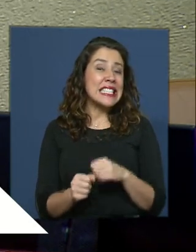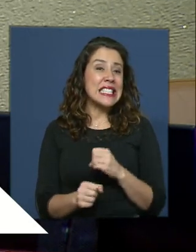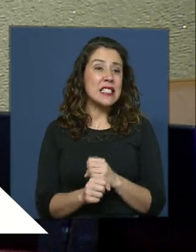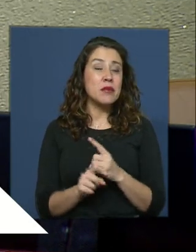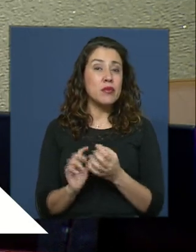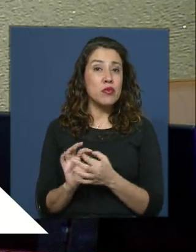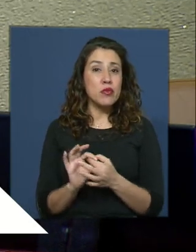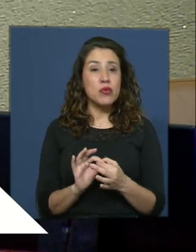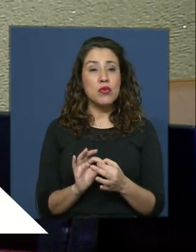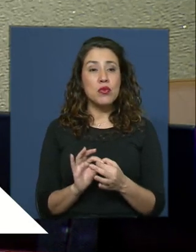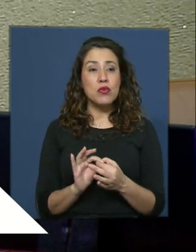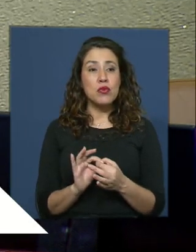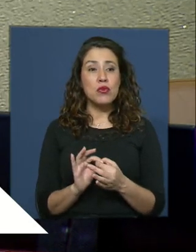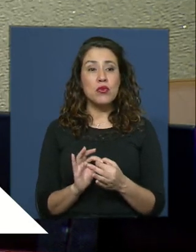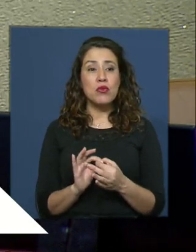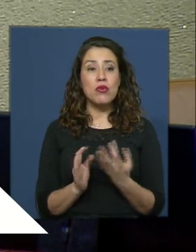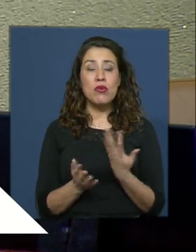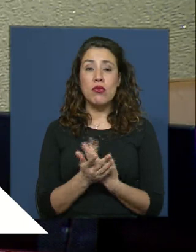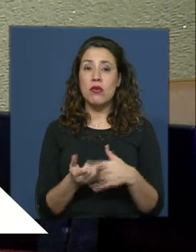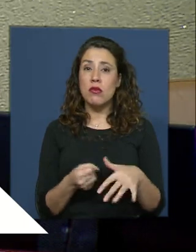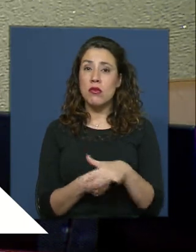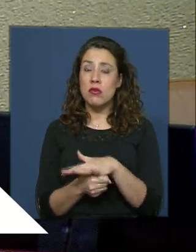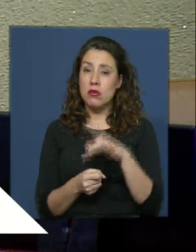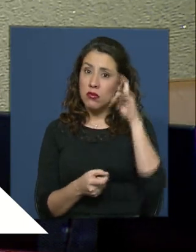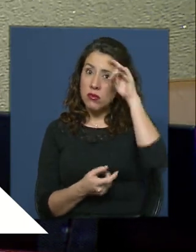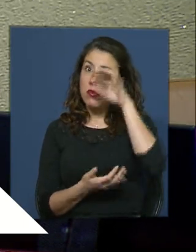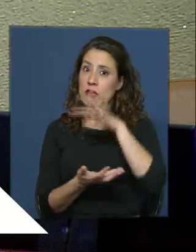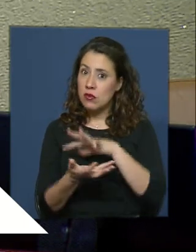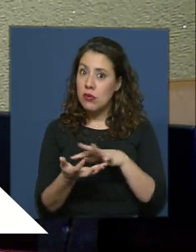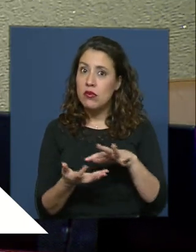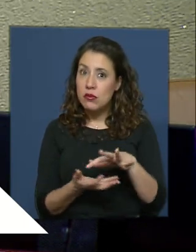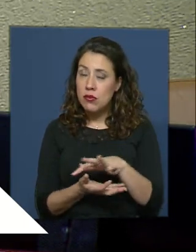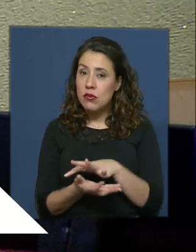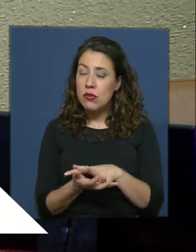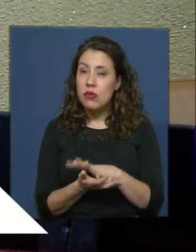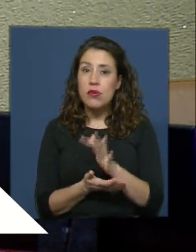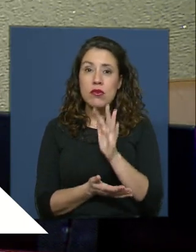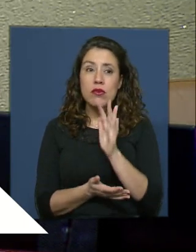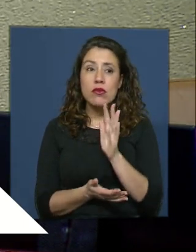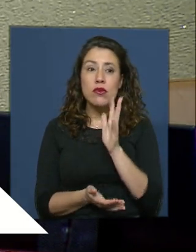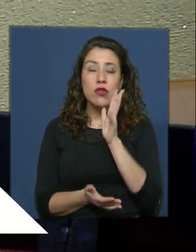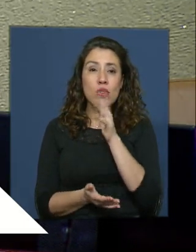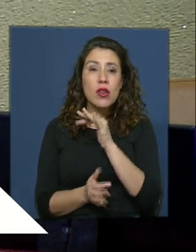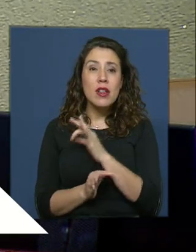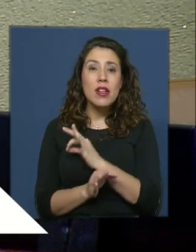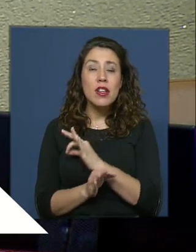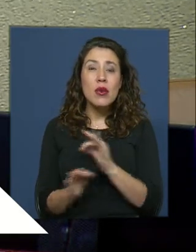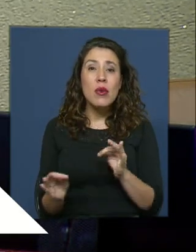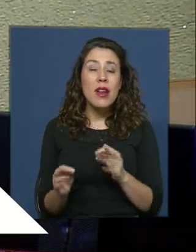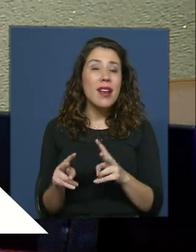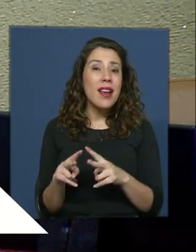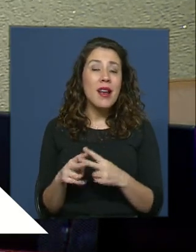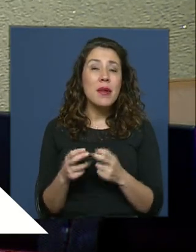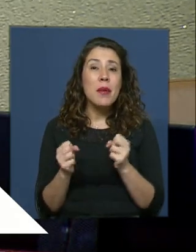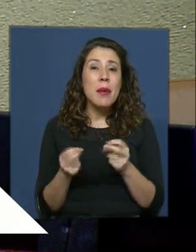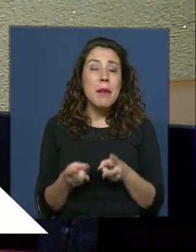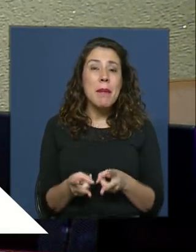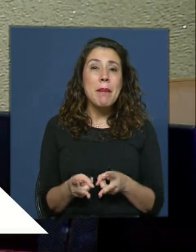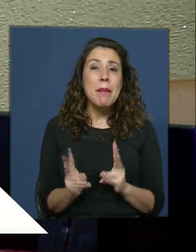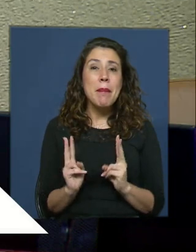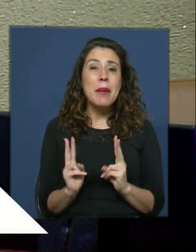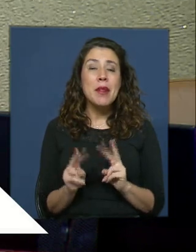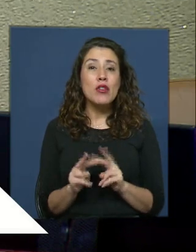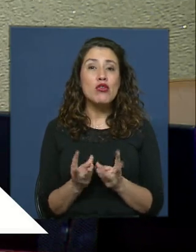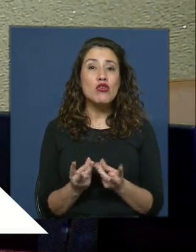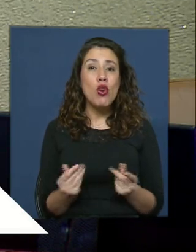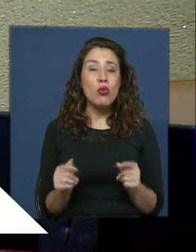se ha generado, como digo, una situación bastante compleja y no existen herramientas, instrumentos que permitan abordar